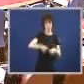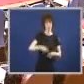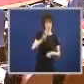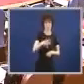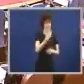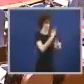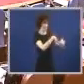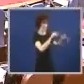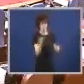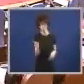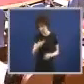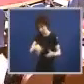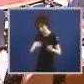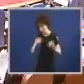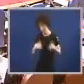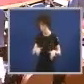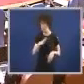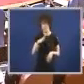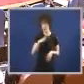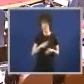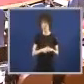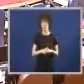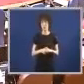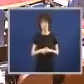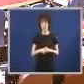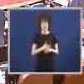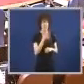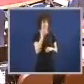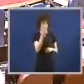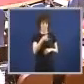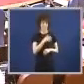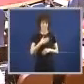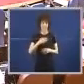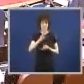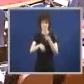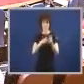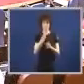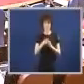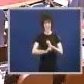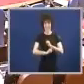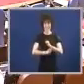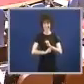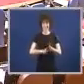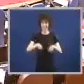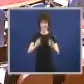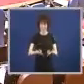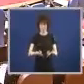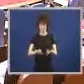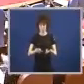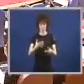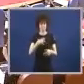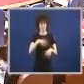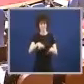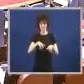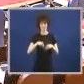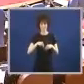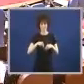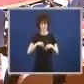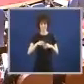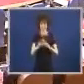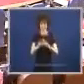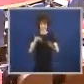Non, remate xa, por favor. Remato xa. Queremos, ademais, que modifiquen a estrategia de gasto no medio prazo. É inaceptable. Con este ritmo a